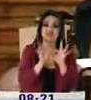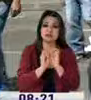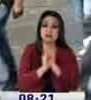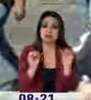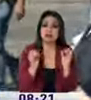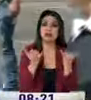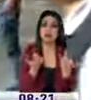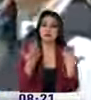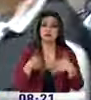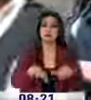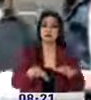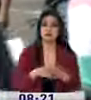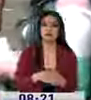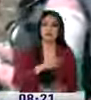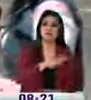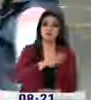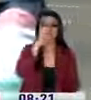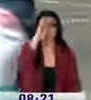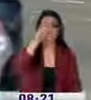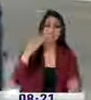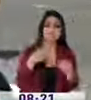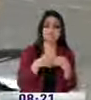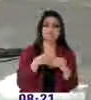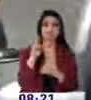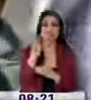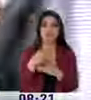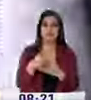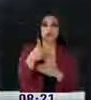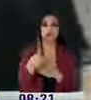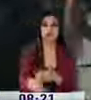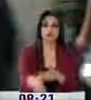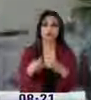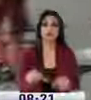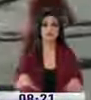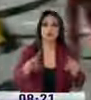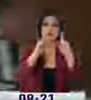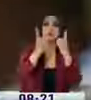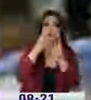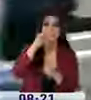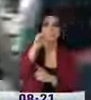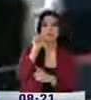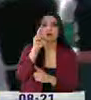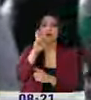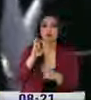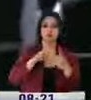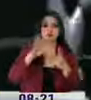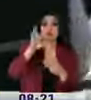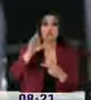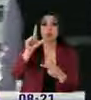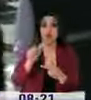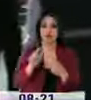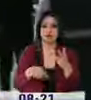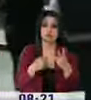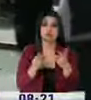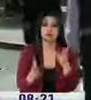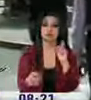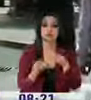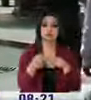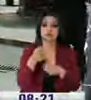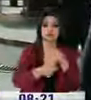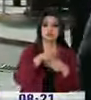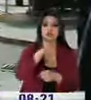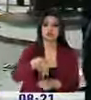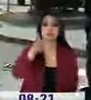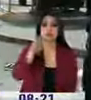estructuralmente jamás. La meta del municipio es de ejecutar una segunda fase en sectores como San Marcos y La Tola, además de implementar hasta el año